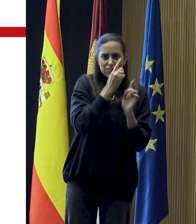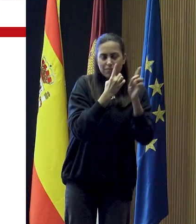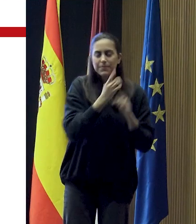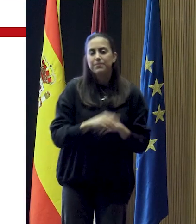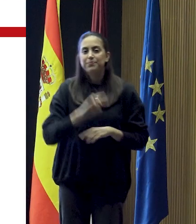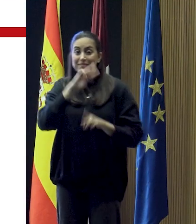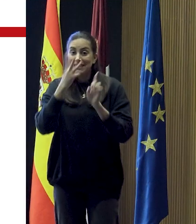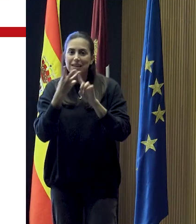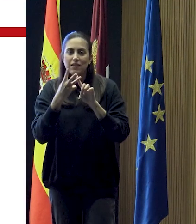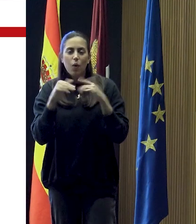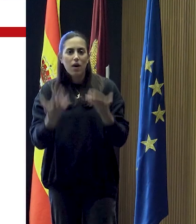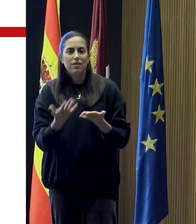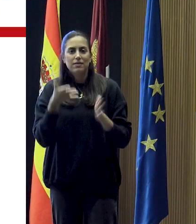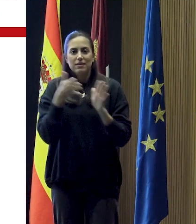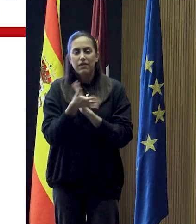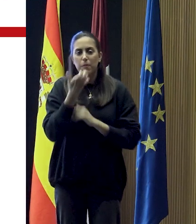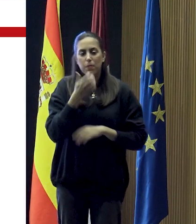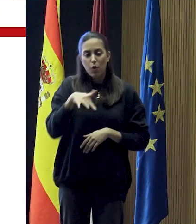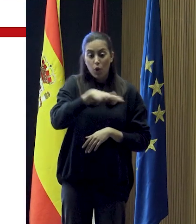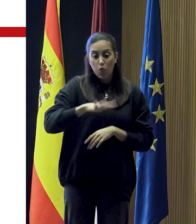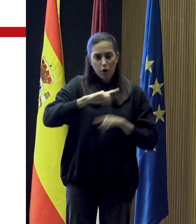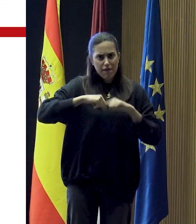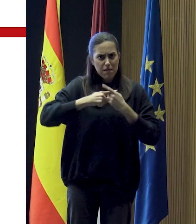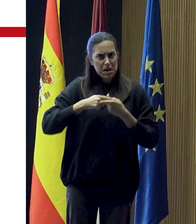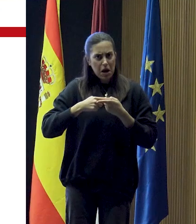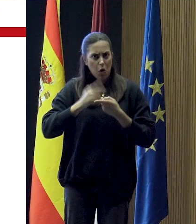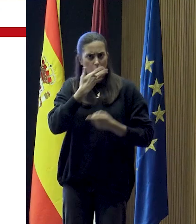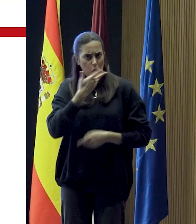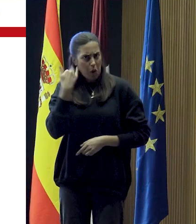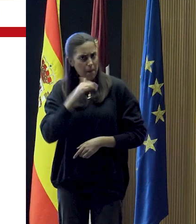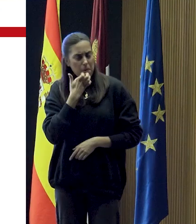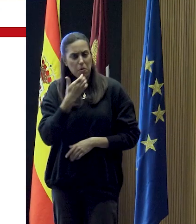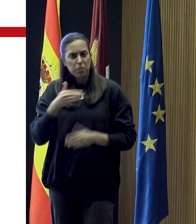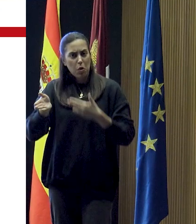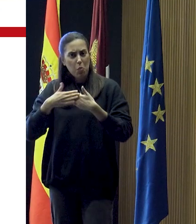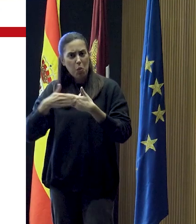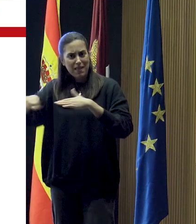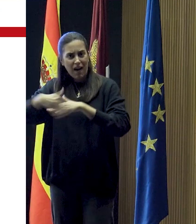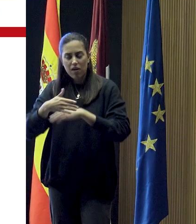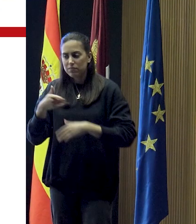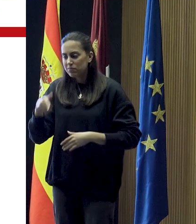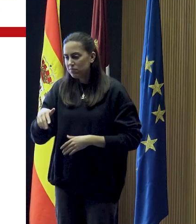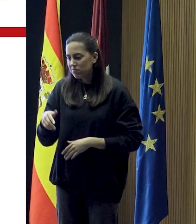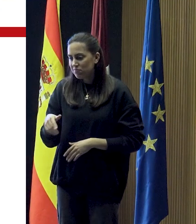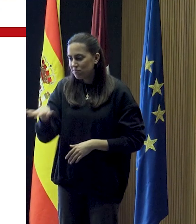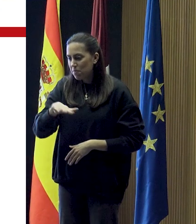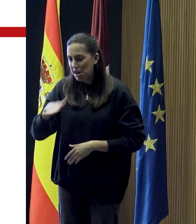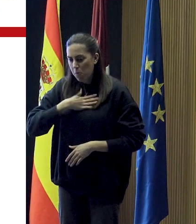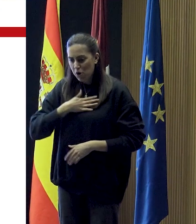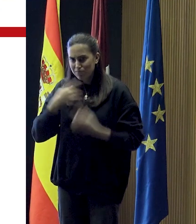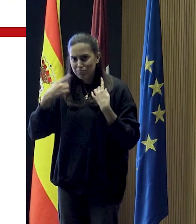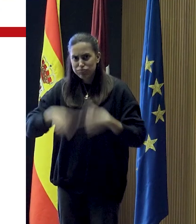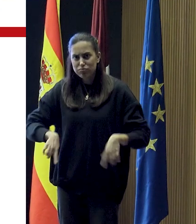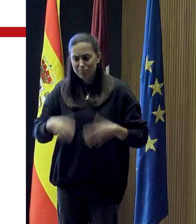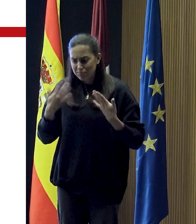también frecuente es la desorientación en lugares familiares. El salir a la puerta de la calle y perderse en el barrio. Esto